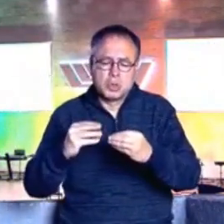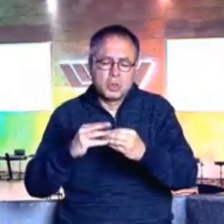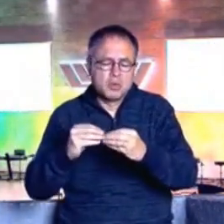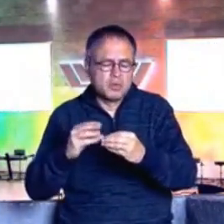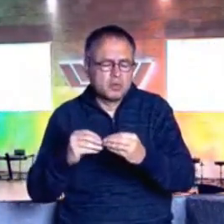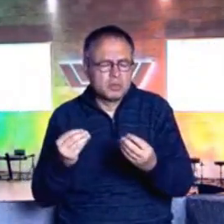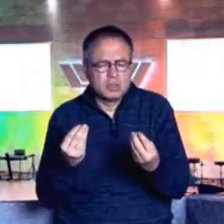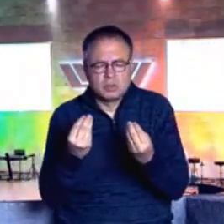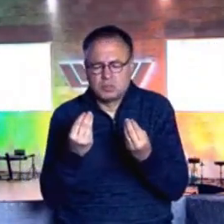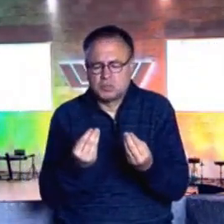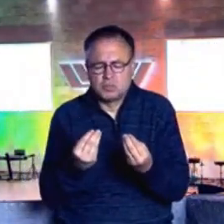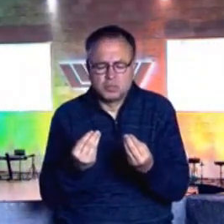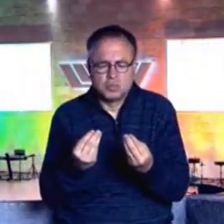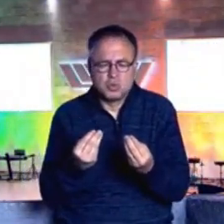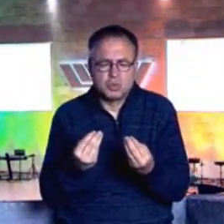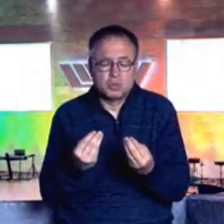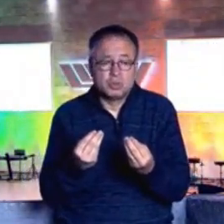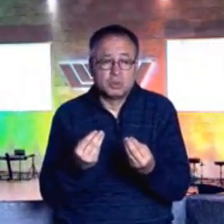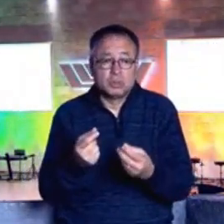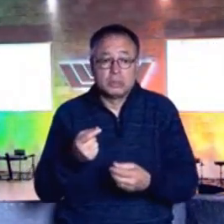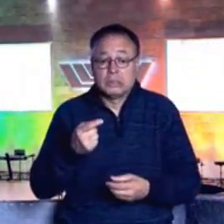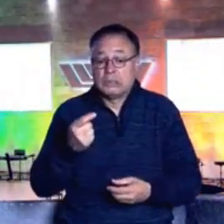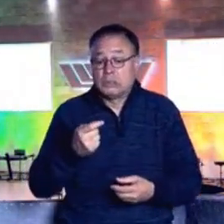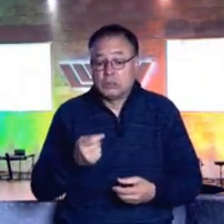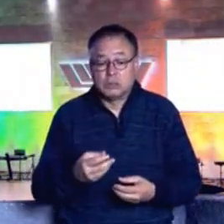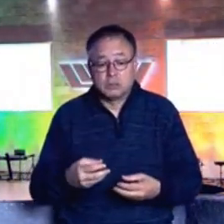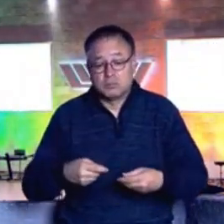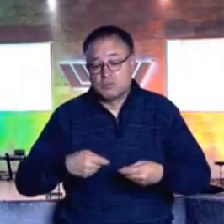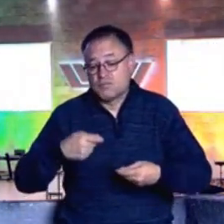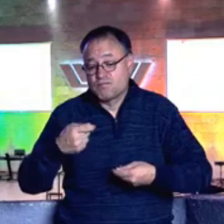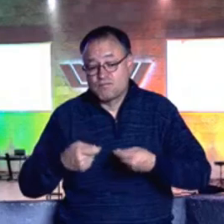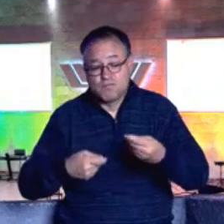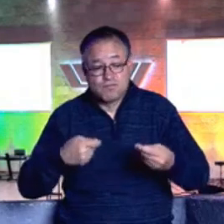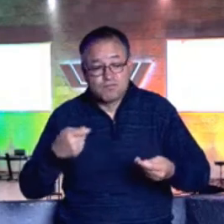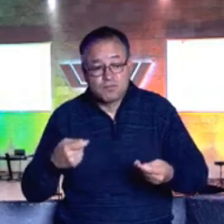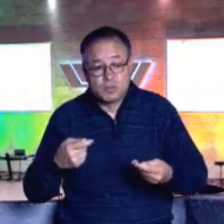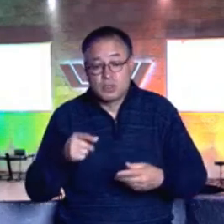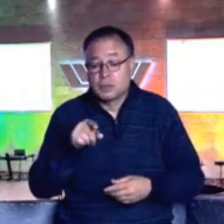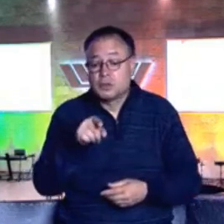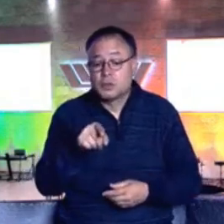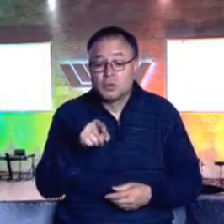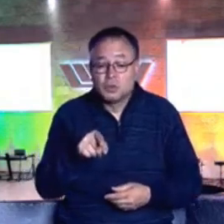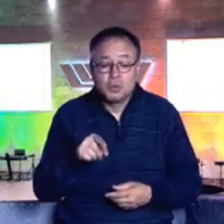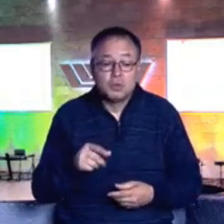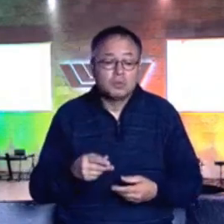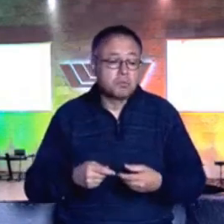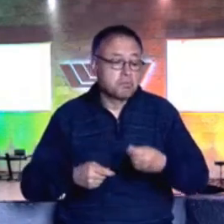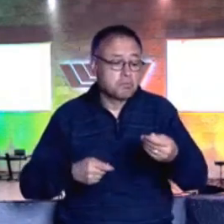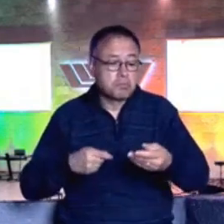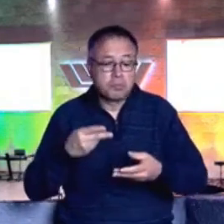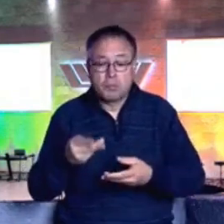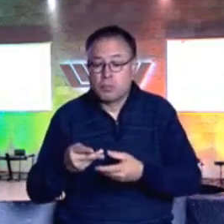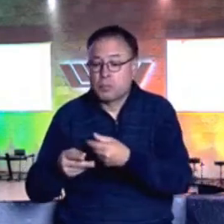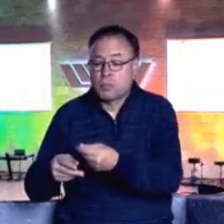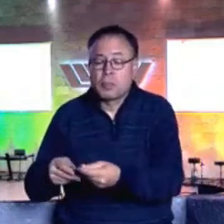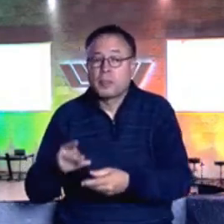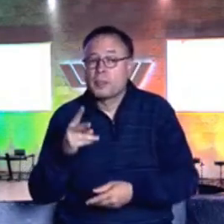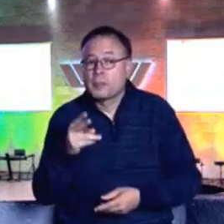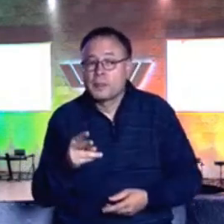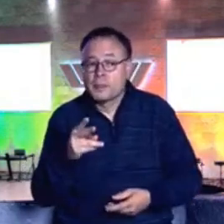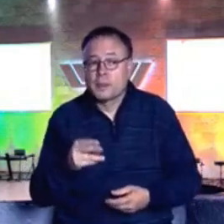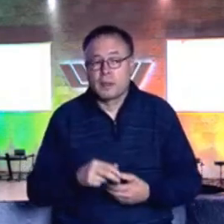cosecha de generosidad en ustedes una persona generosa una persona